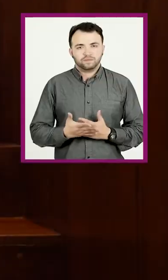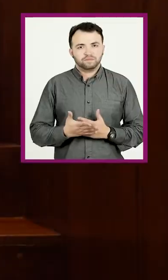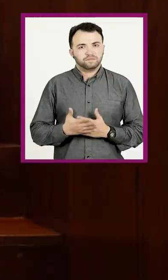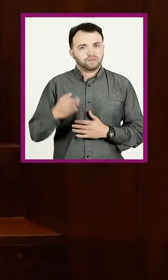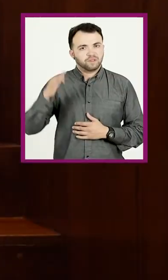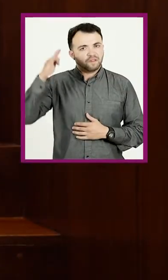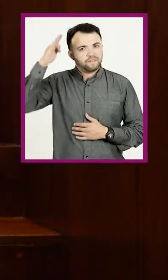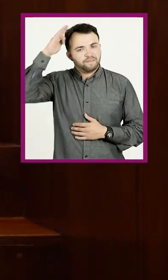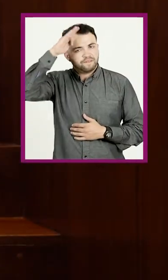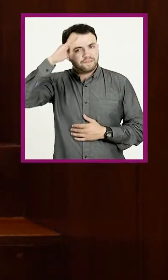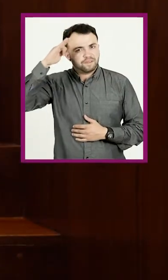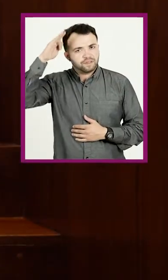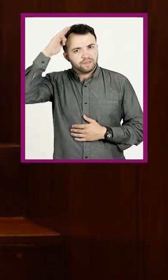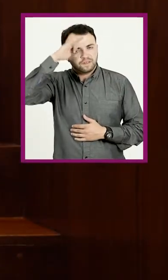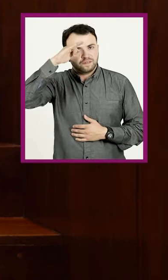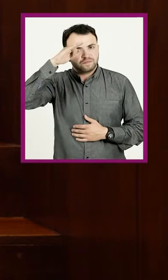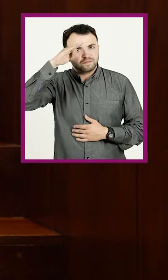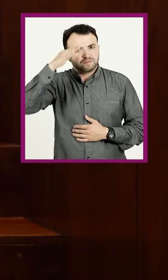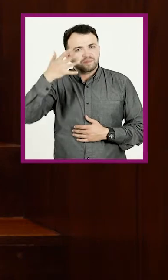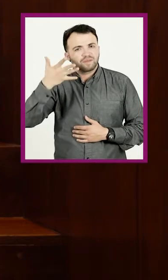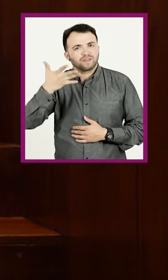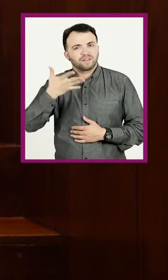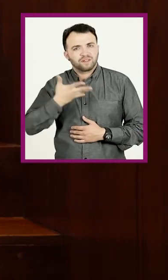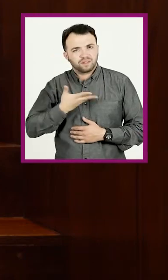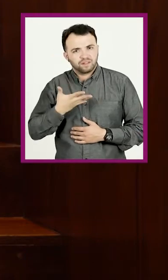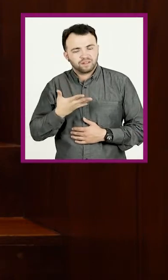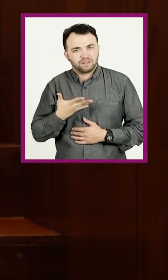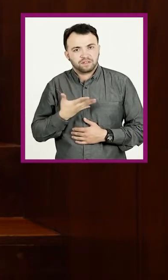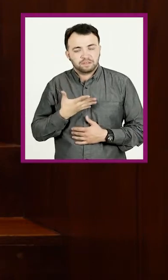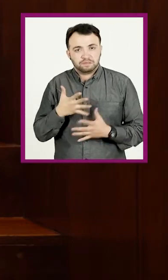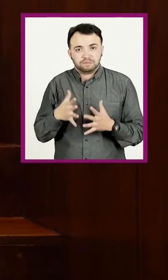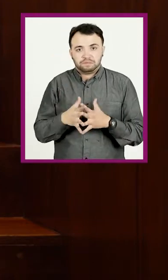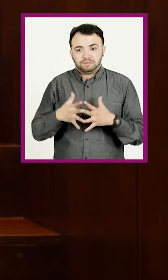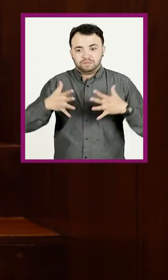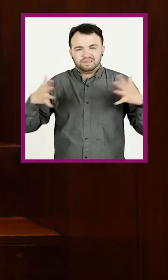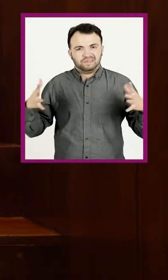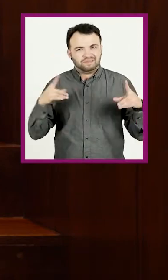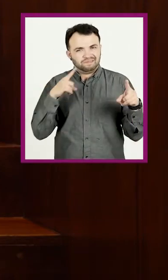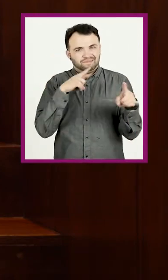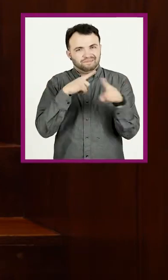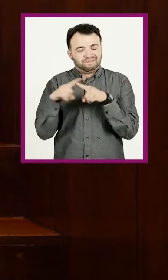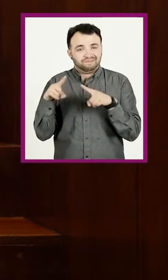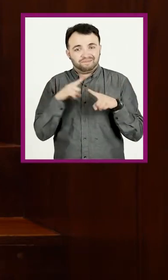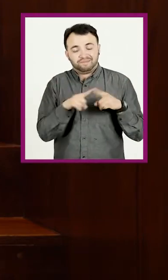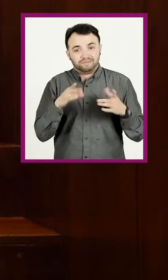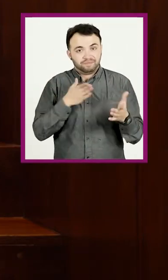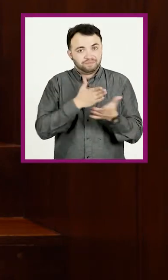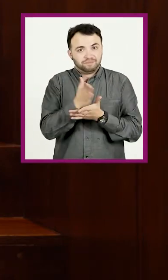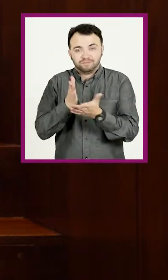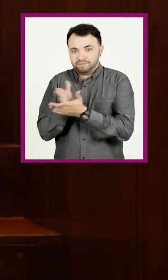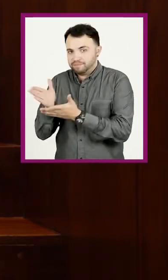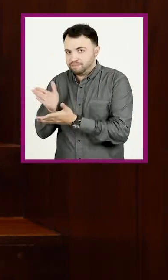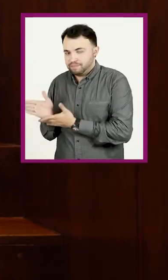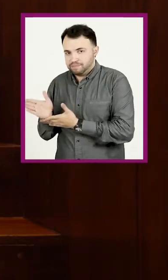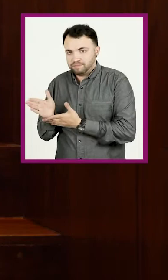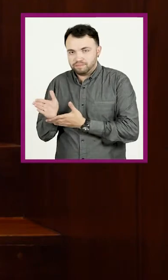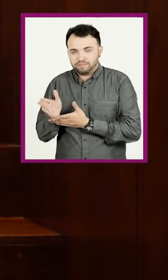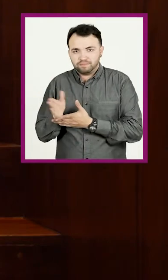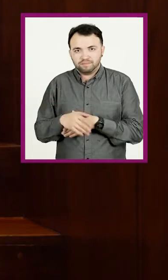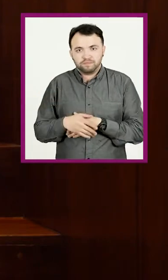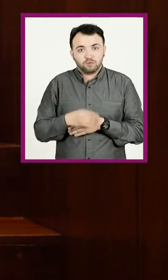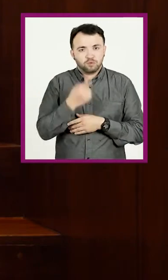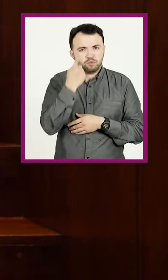La filosofía tiene una enorme variedad de posibilidades.